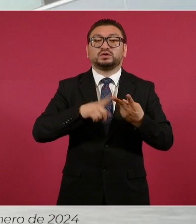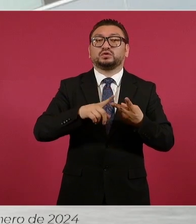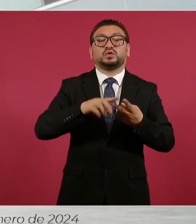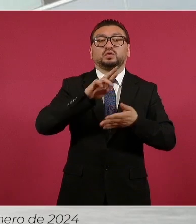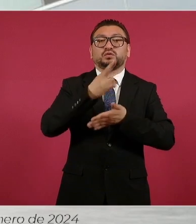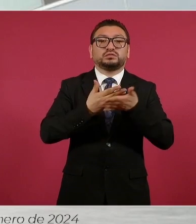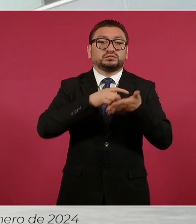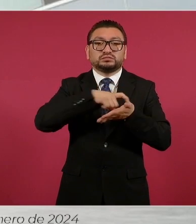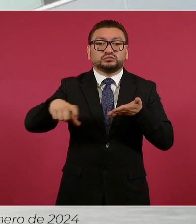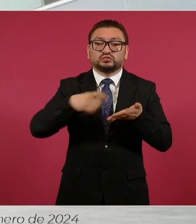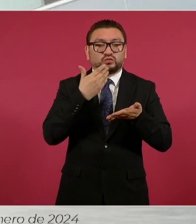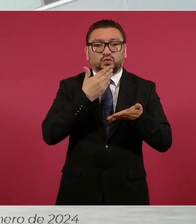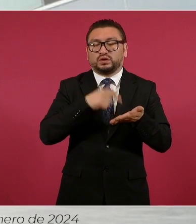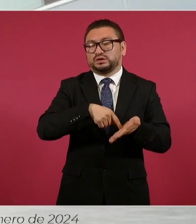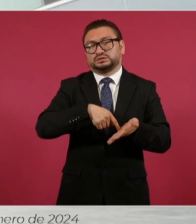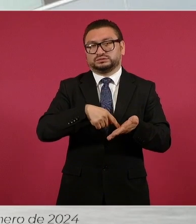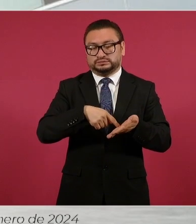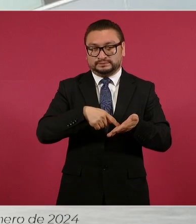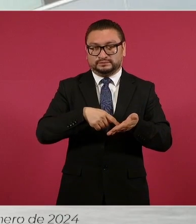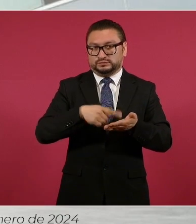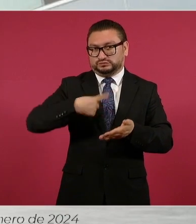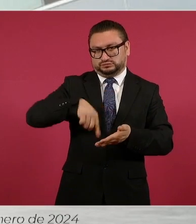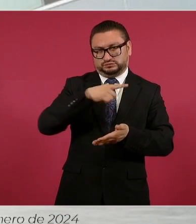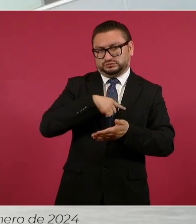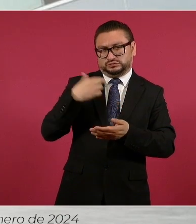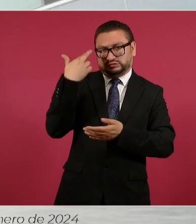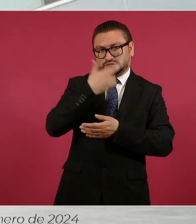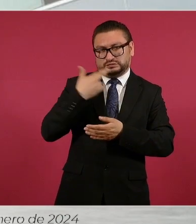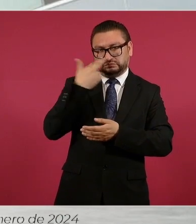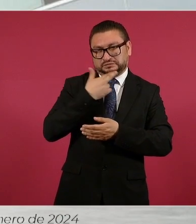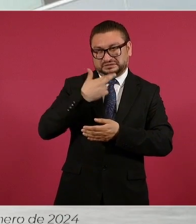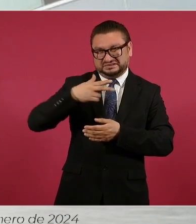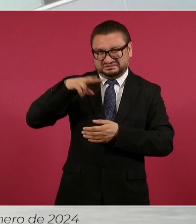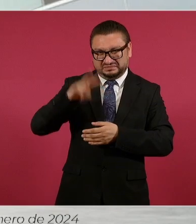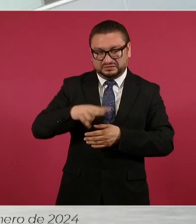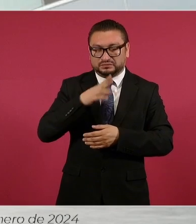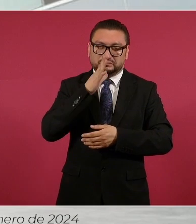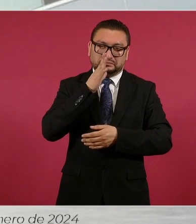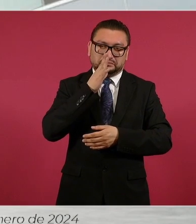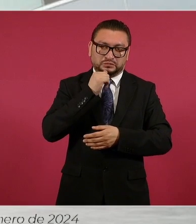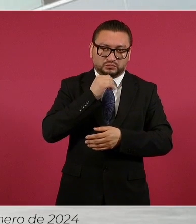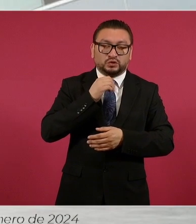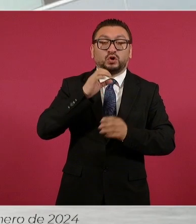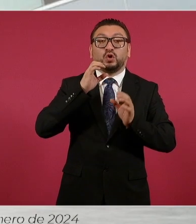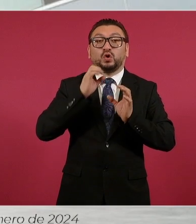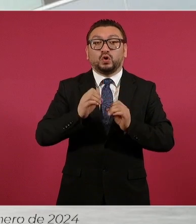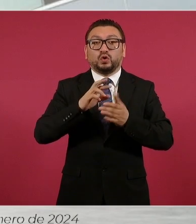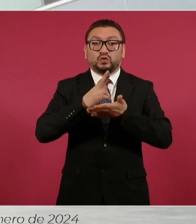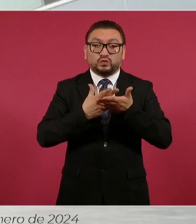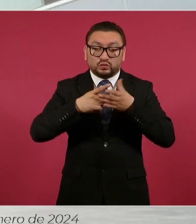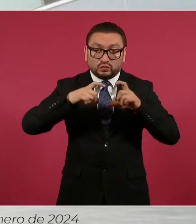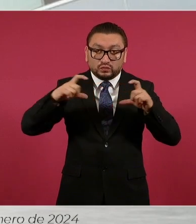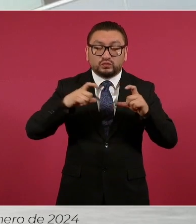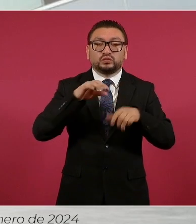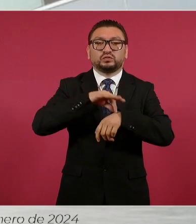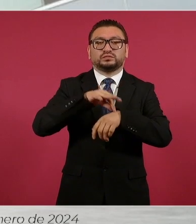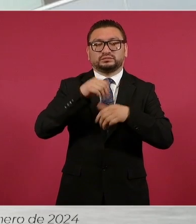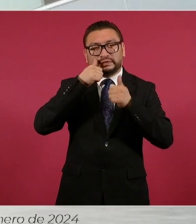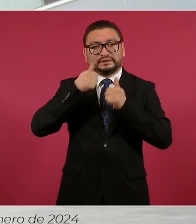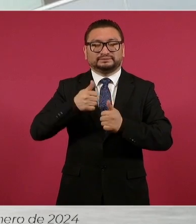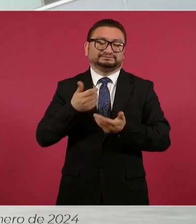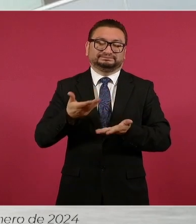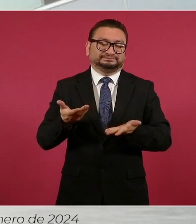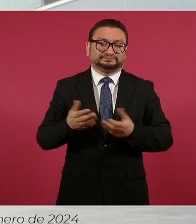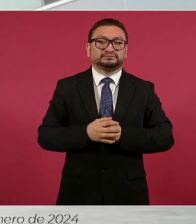receta. Significa que no podemos verificar que la persona exista o que tiene una receta que hay que atender.